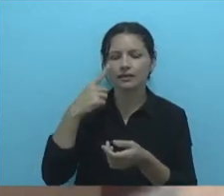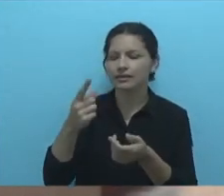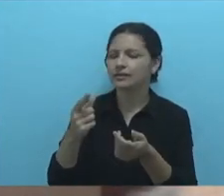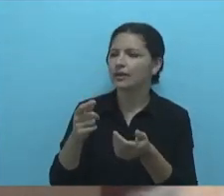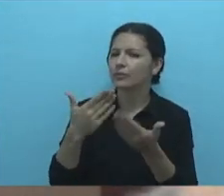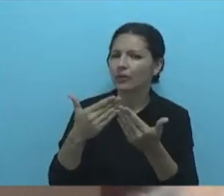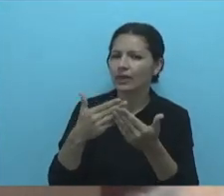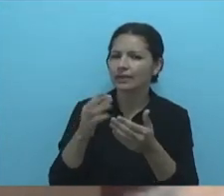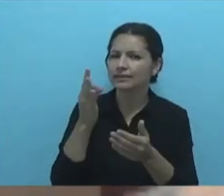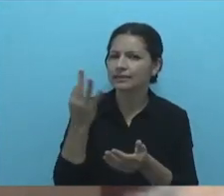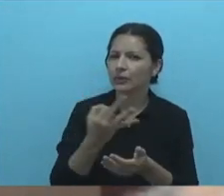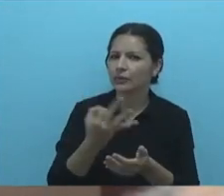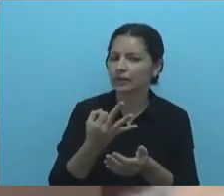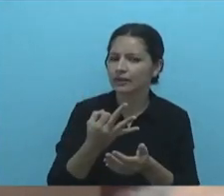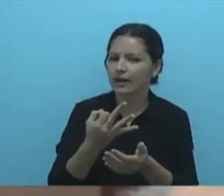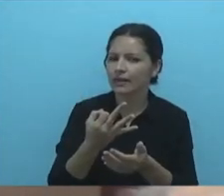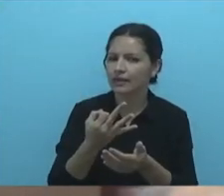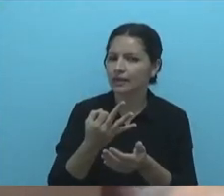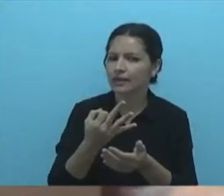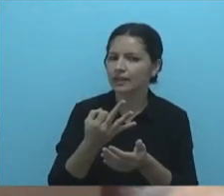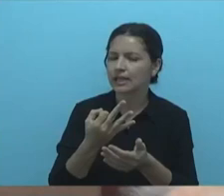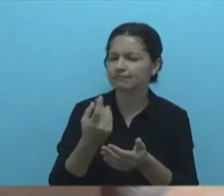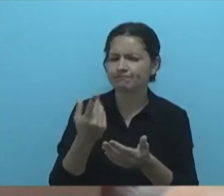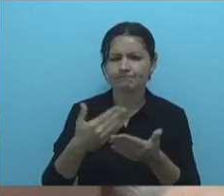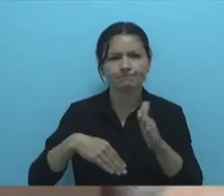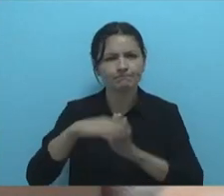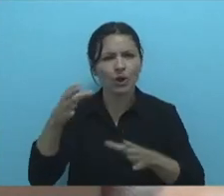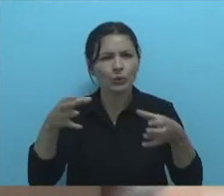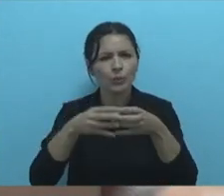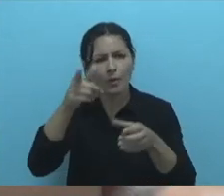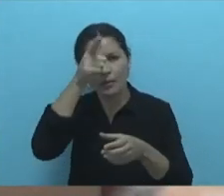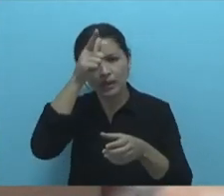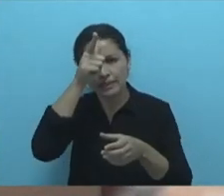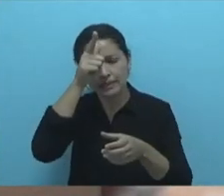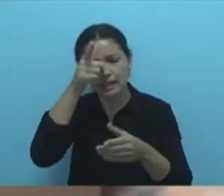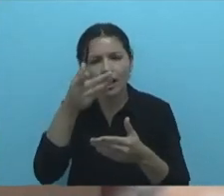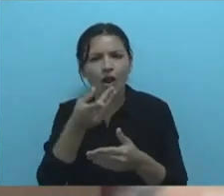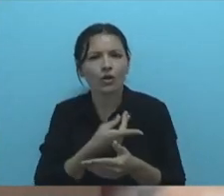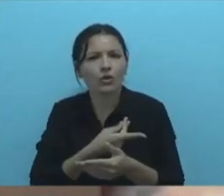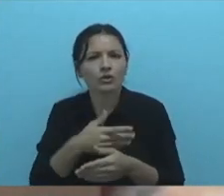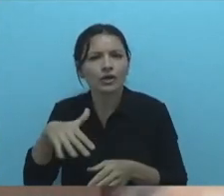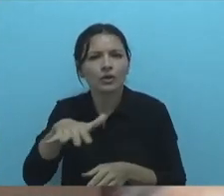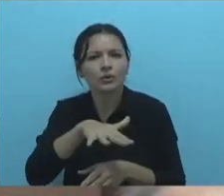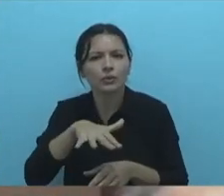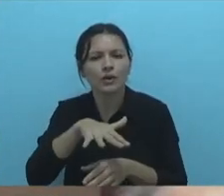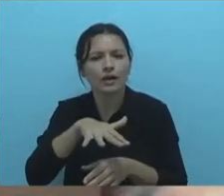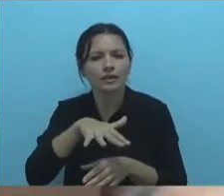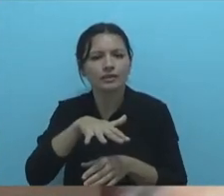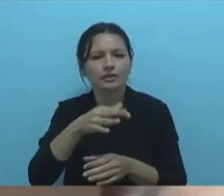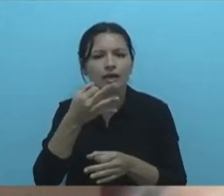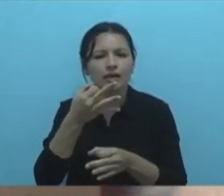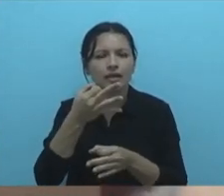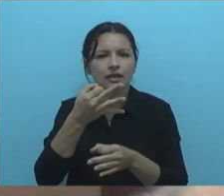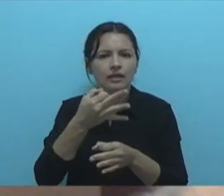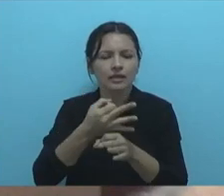la seguridad aumentando la vigilancia y la presencia y el patrullaje policial en las zonas aledañas al Instituto